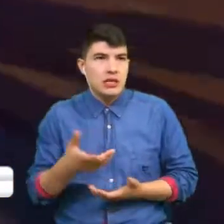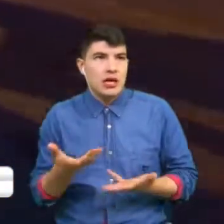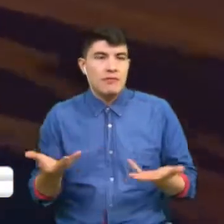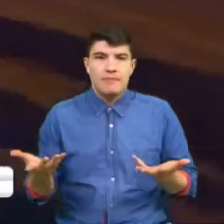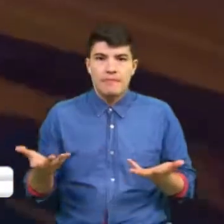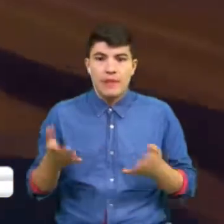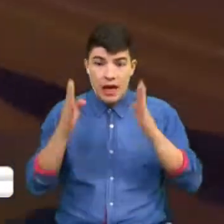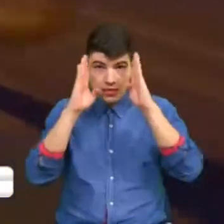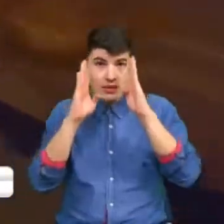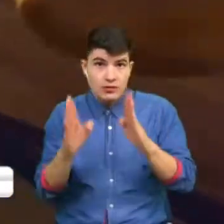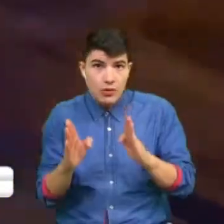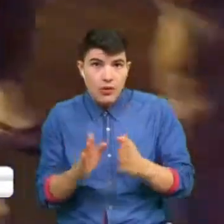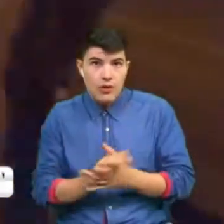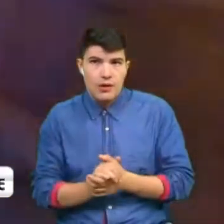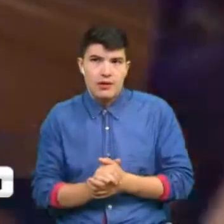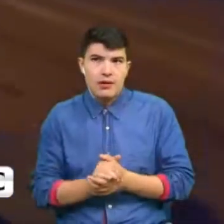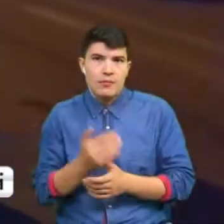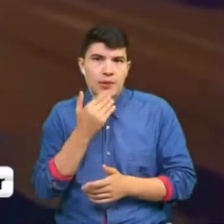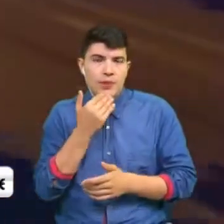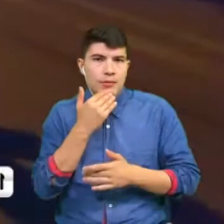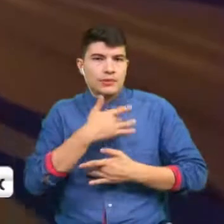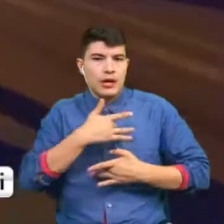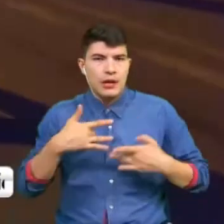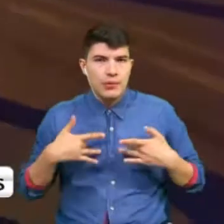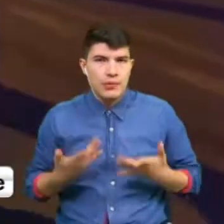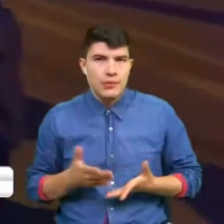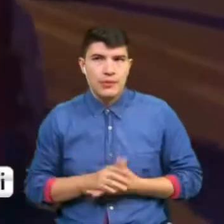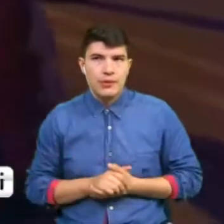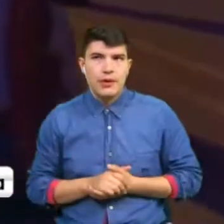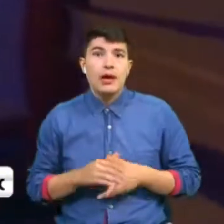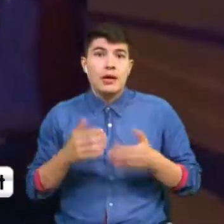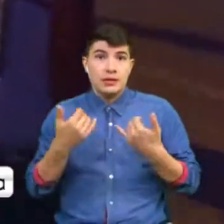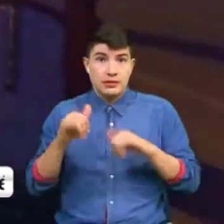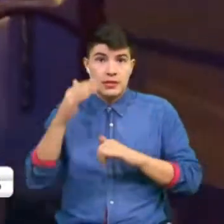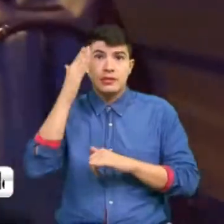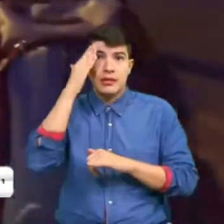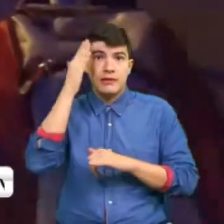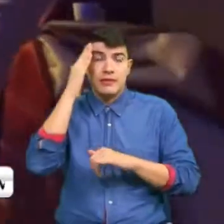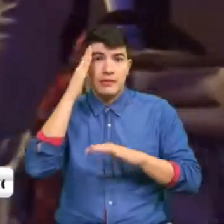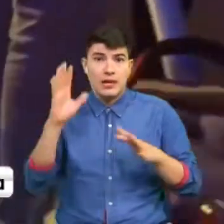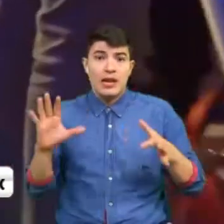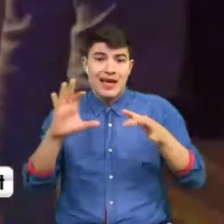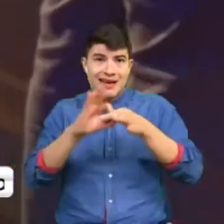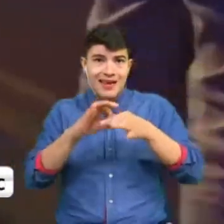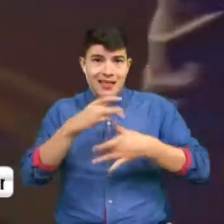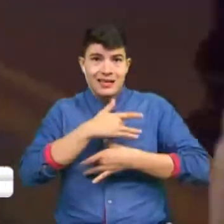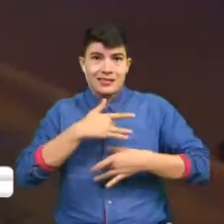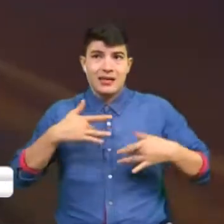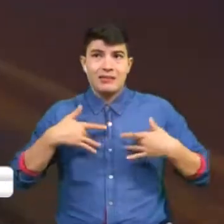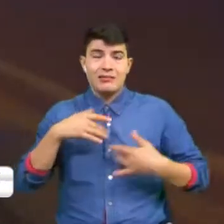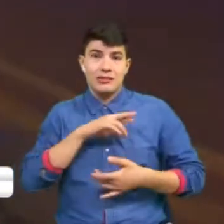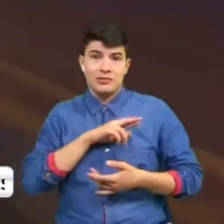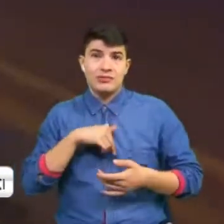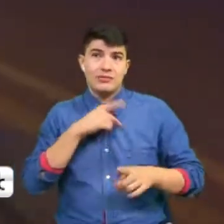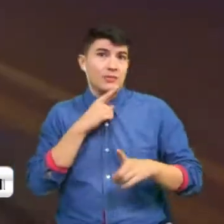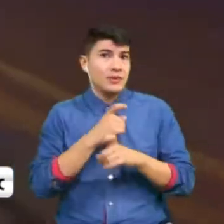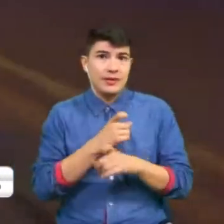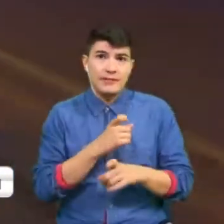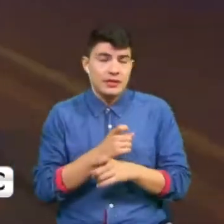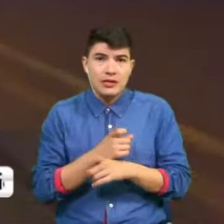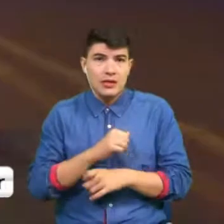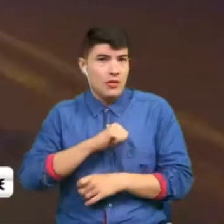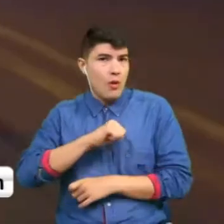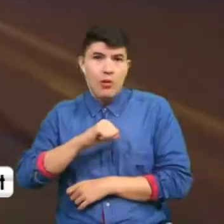demanda una atención, por ejemplo en salud. Ya sabemos que nuestra red de salud es muy compleja, no